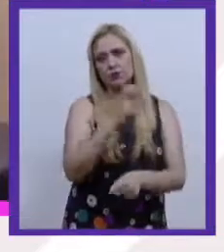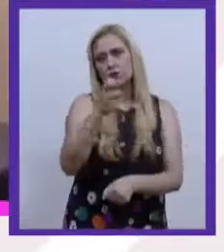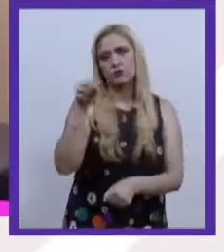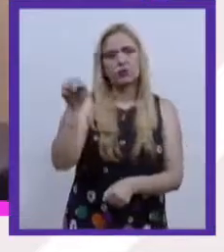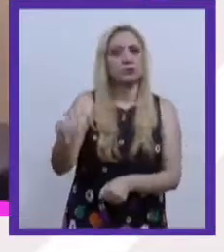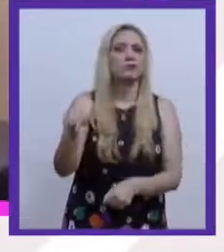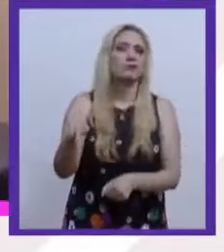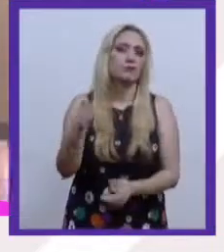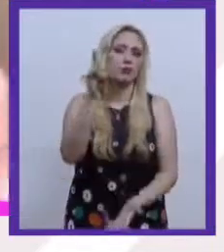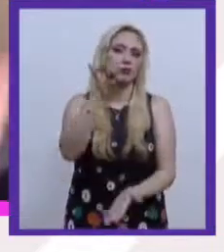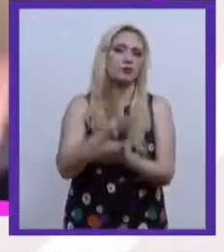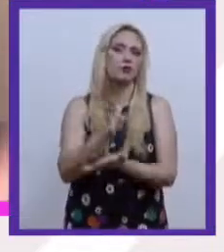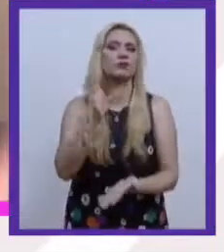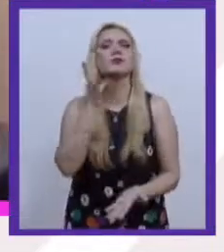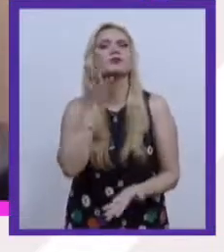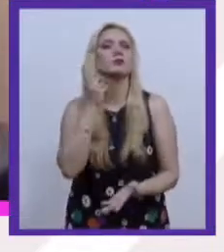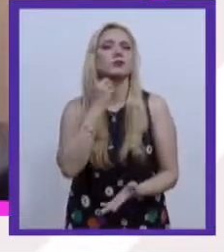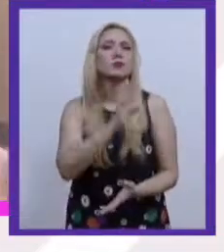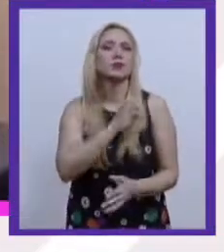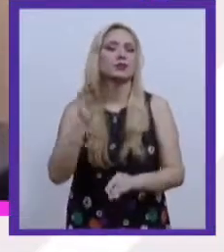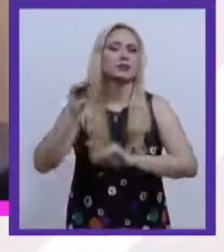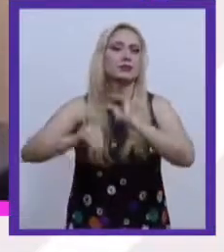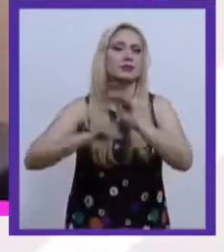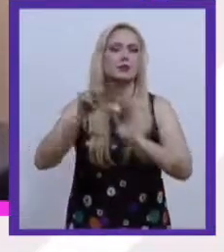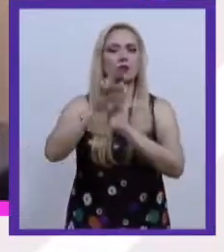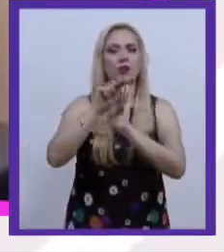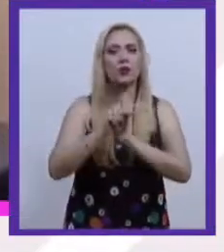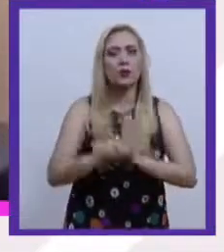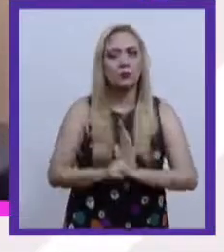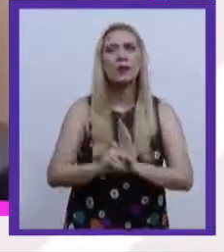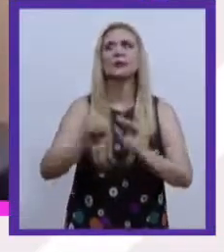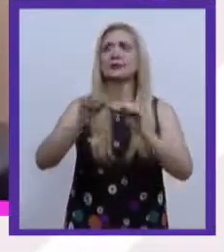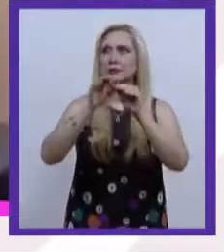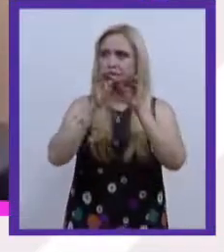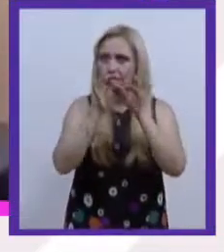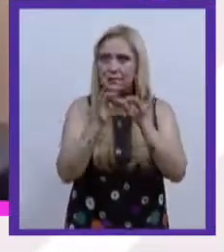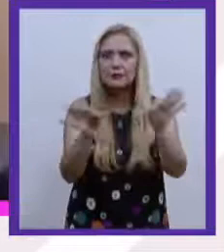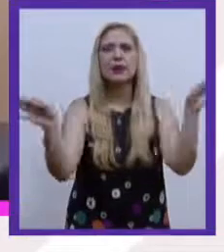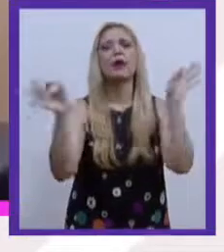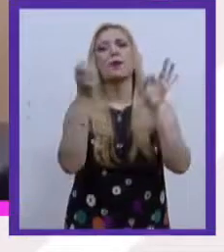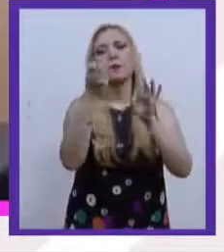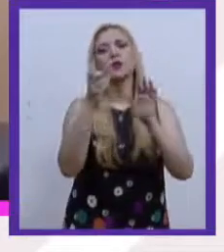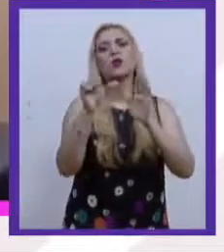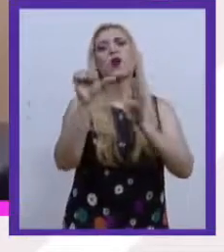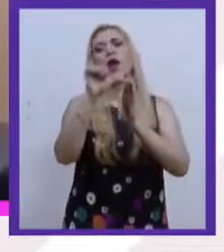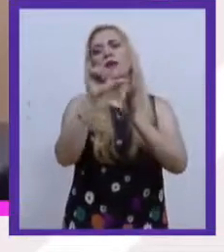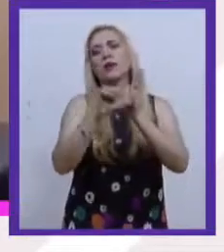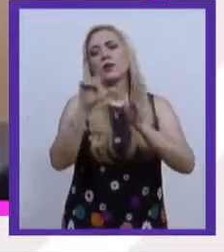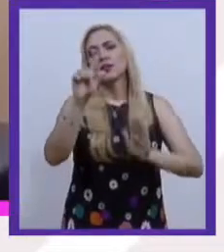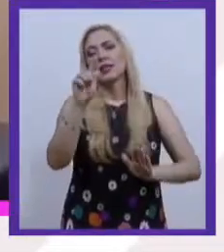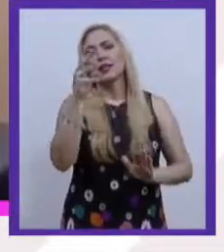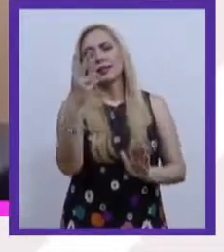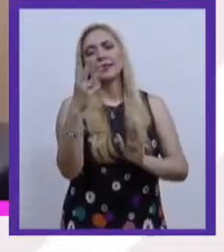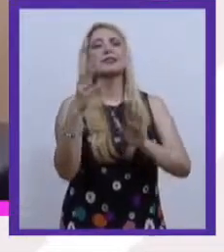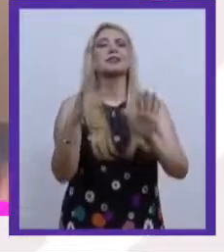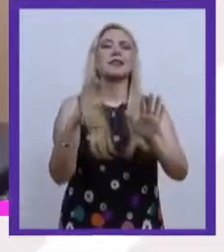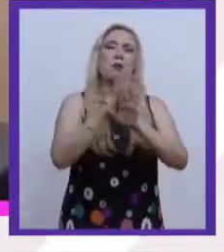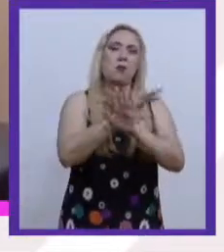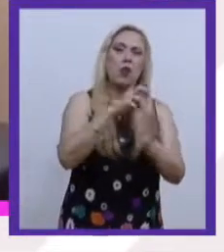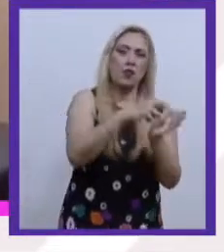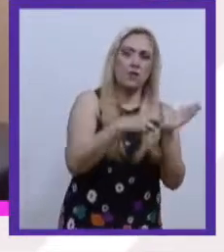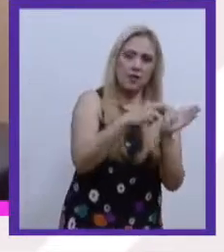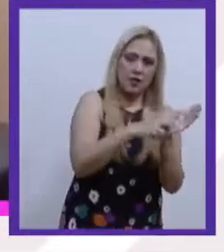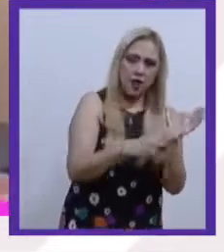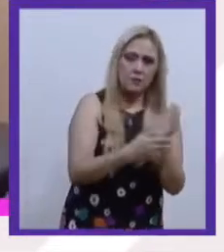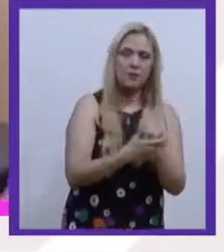la posibilidad de contar con normas generales en todo el país, y por eso es que también se modifica el artículo 73 constitucional. Tiene